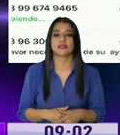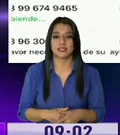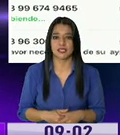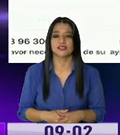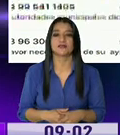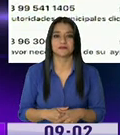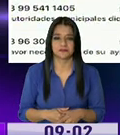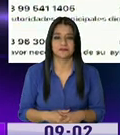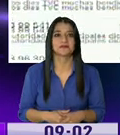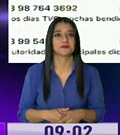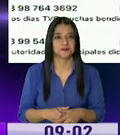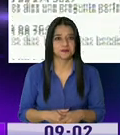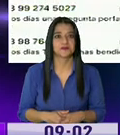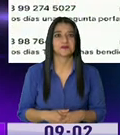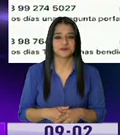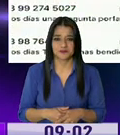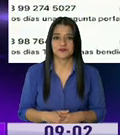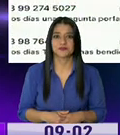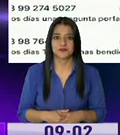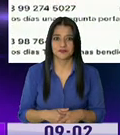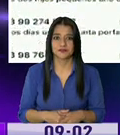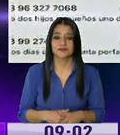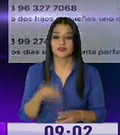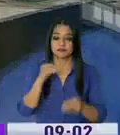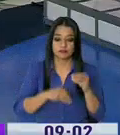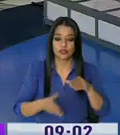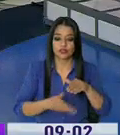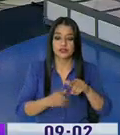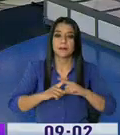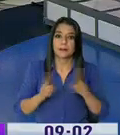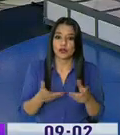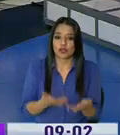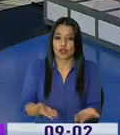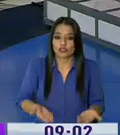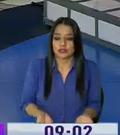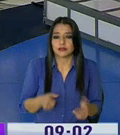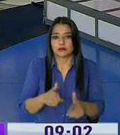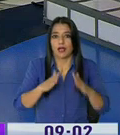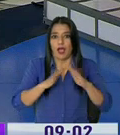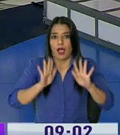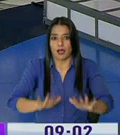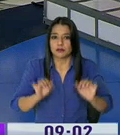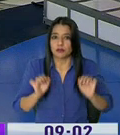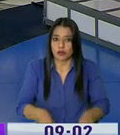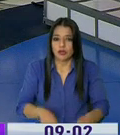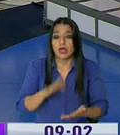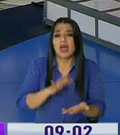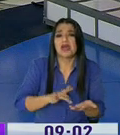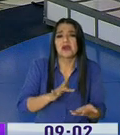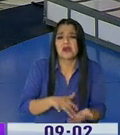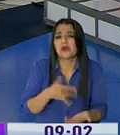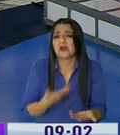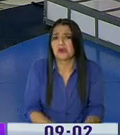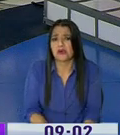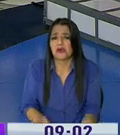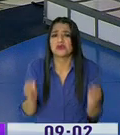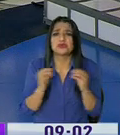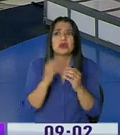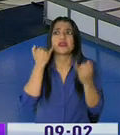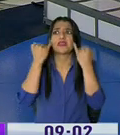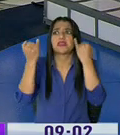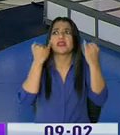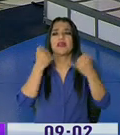está. O sea, manden a hacer recetas de cocina, pero cosas que con las que se tenga en la casa, ¿no? Arroz. O sea, yo que me invento